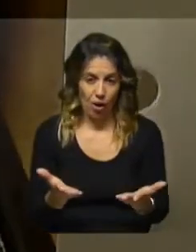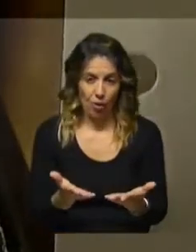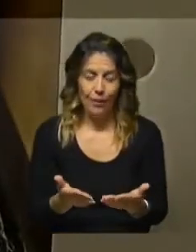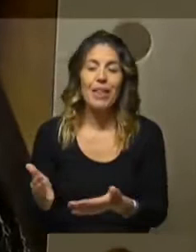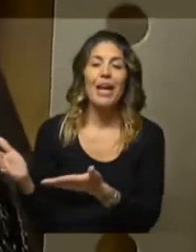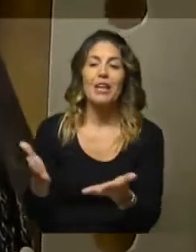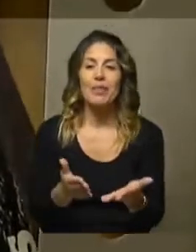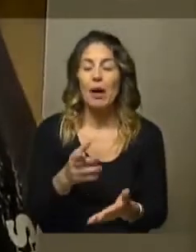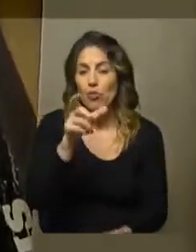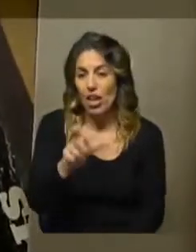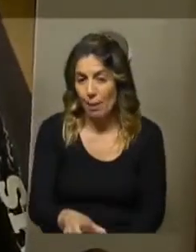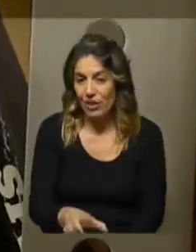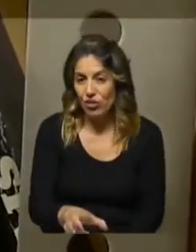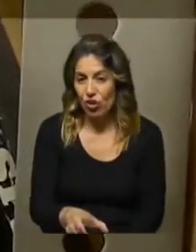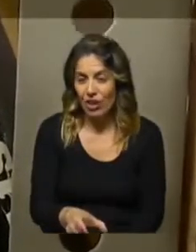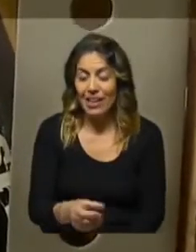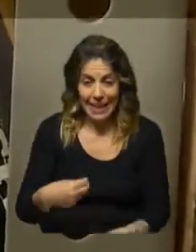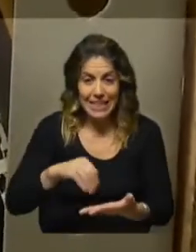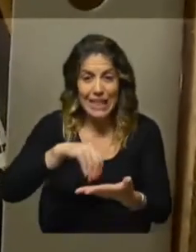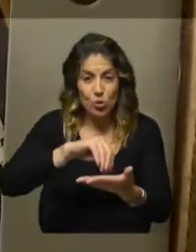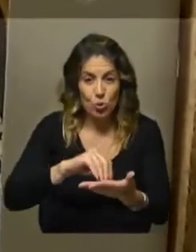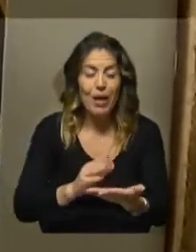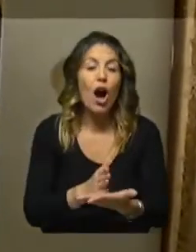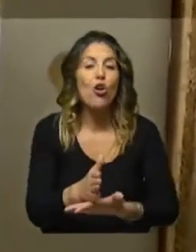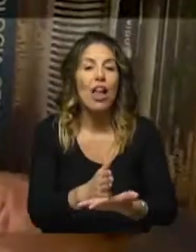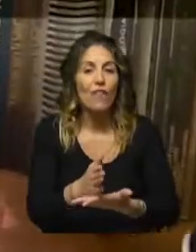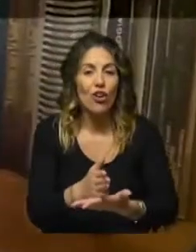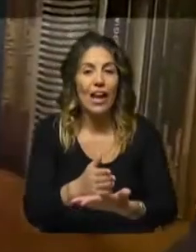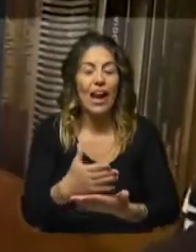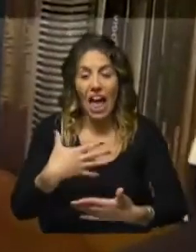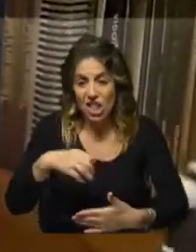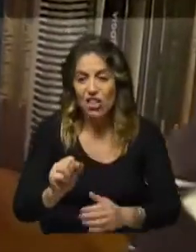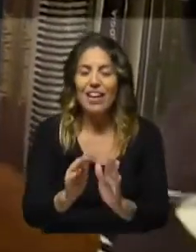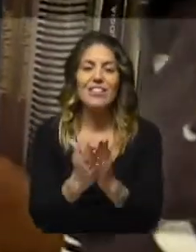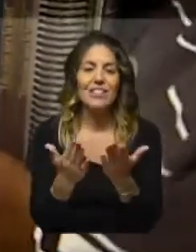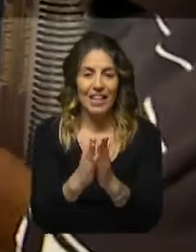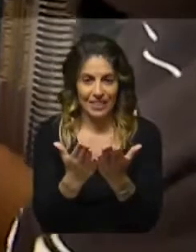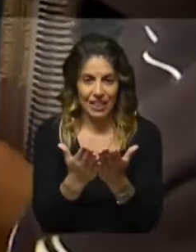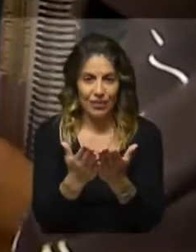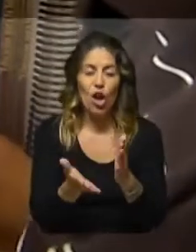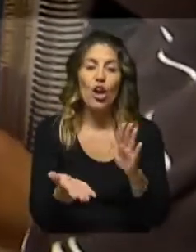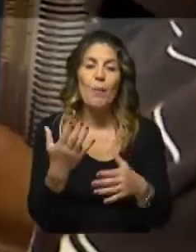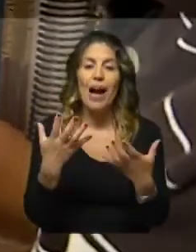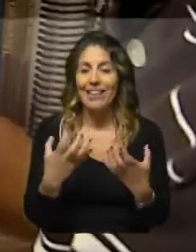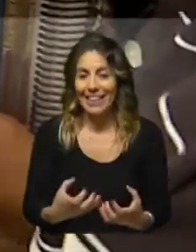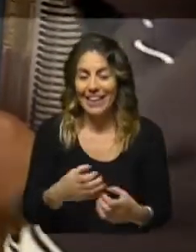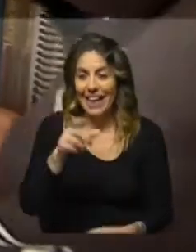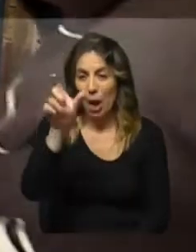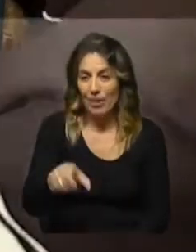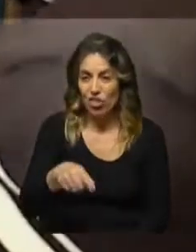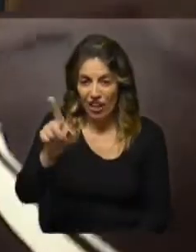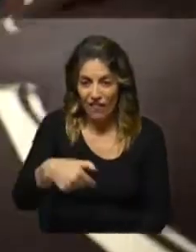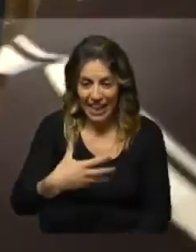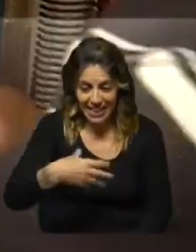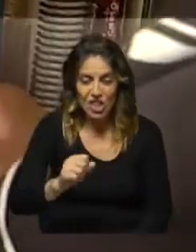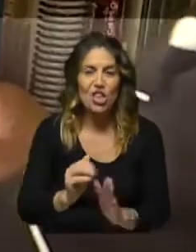Invitamos ahí a la gente a que se sume a colaborar, a llevarse libros, que vos me dijiste que lo que más quieren es que la gente venga y se lleve